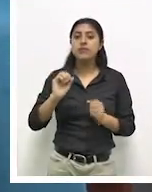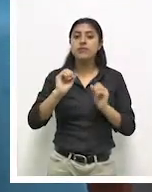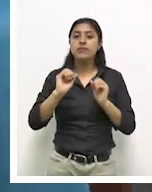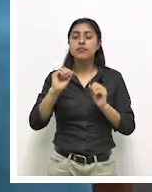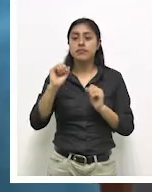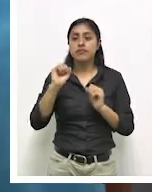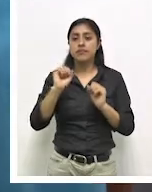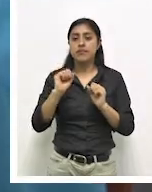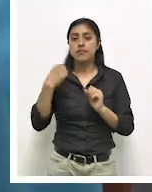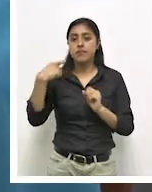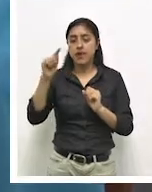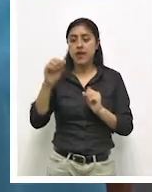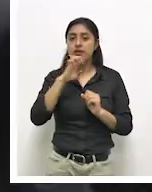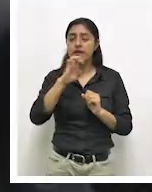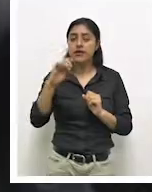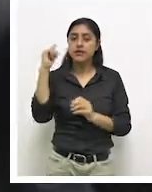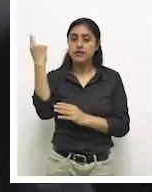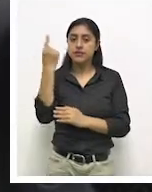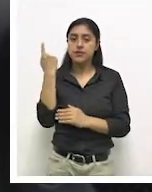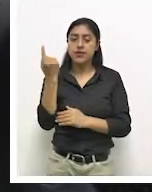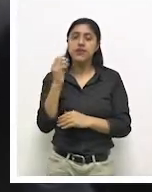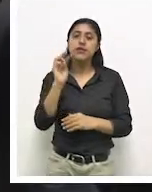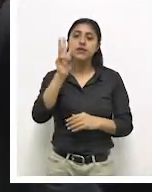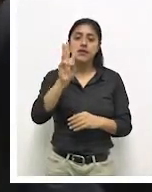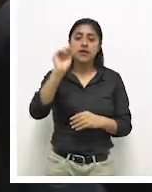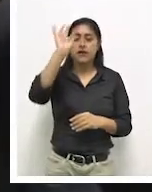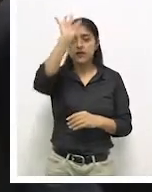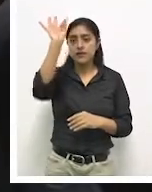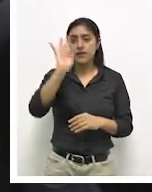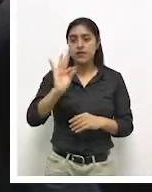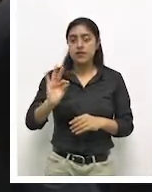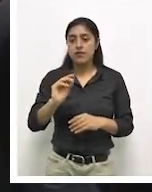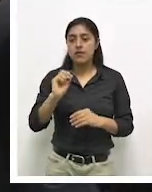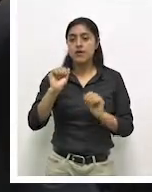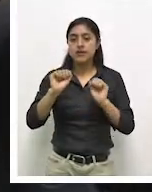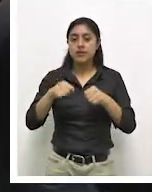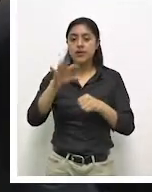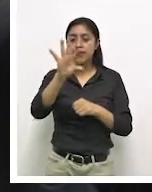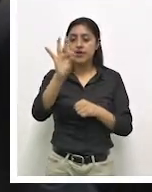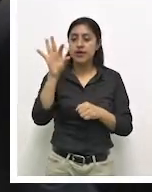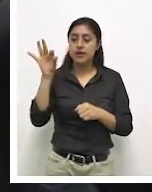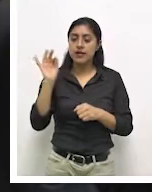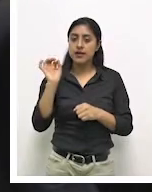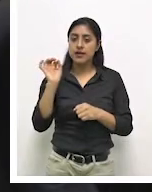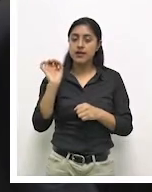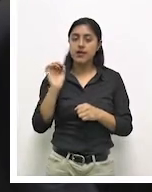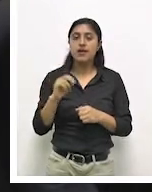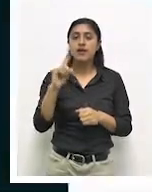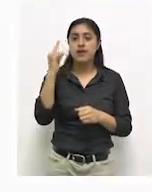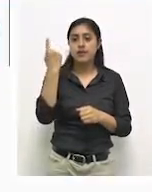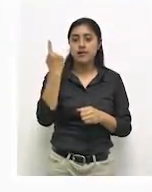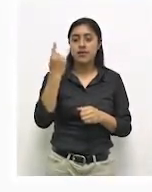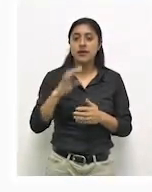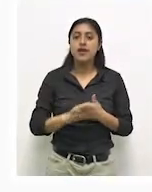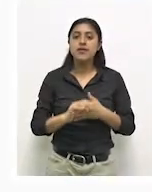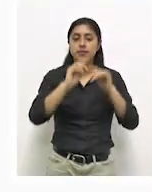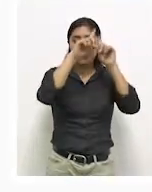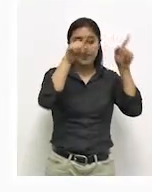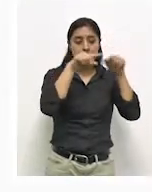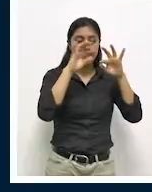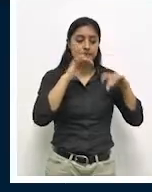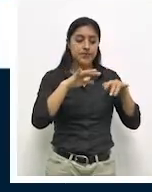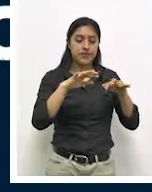pone a disposición de los ciudadanos tres modalidades para que puedan elegir la opción que les convenga. De